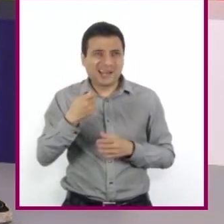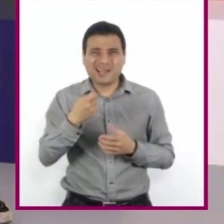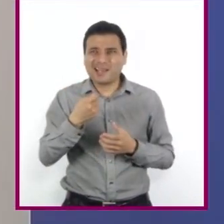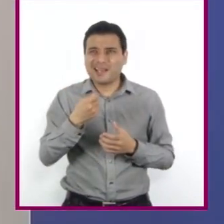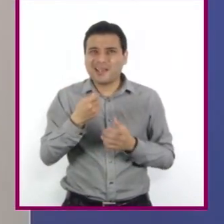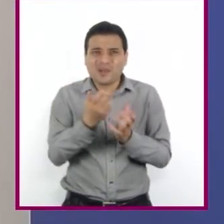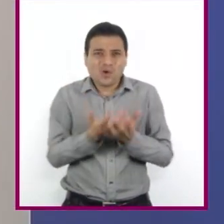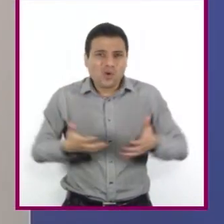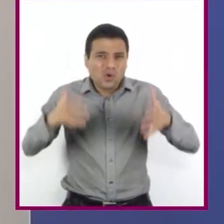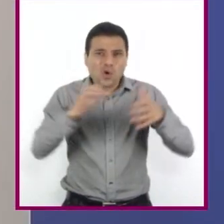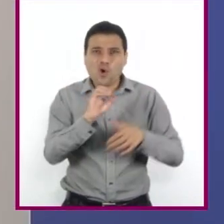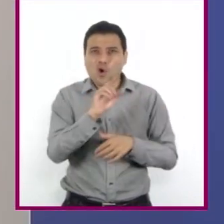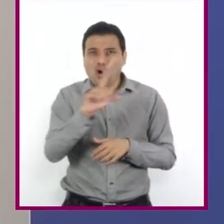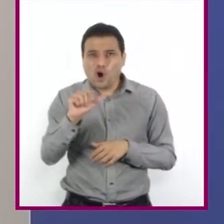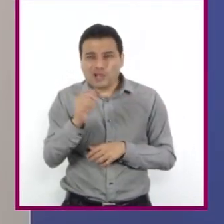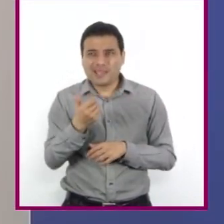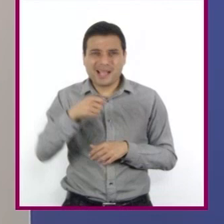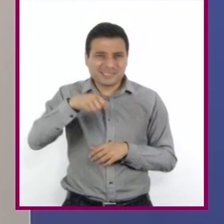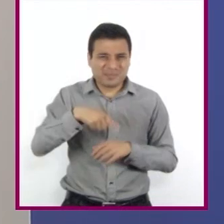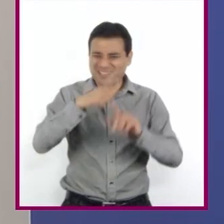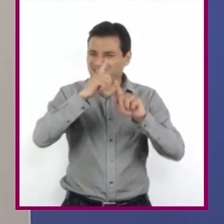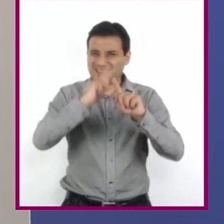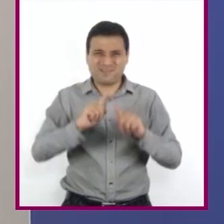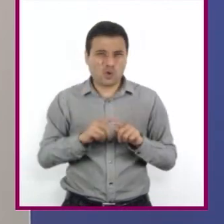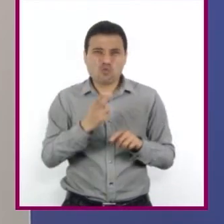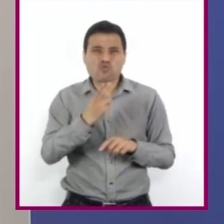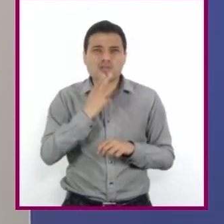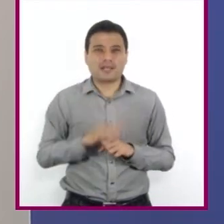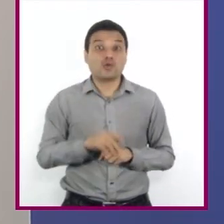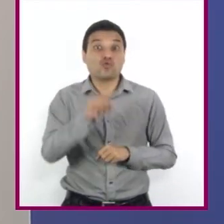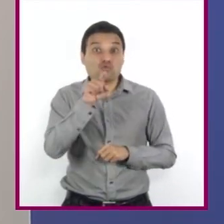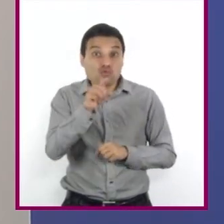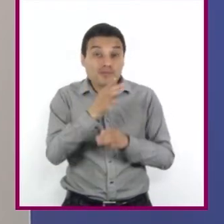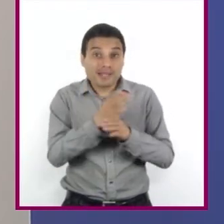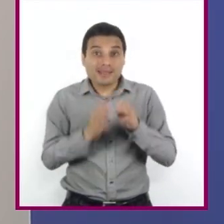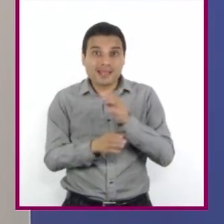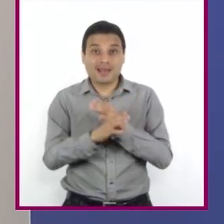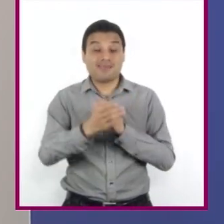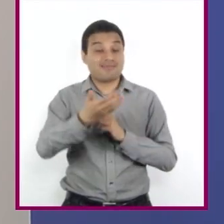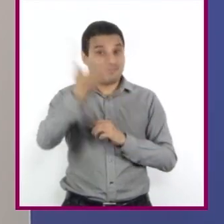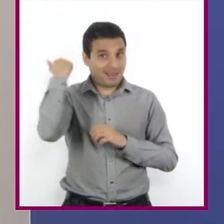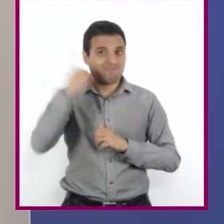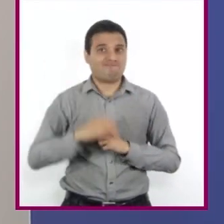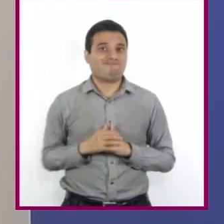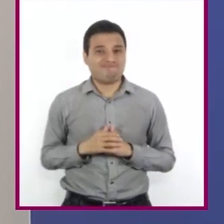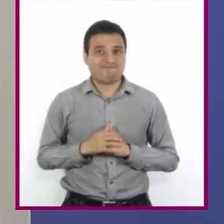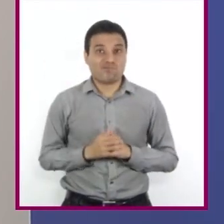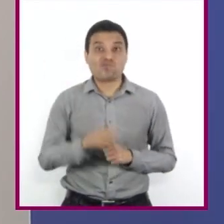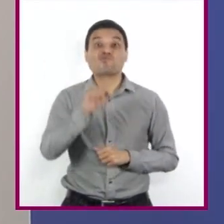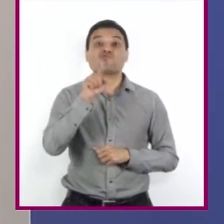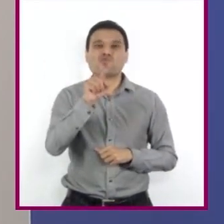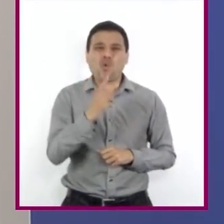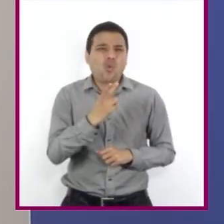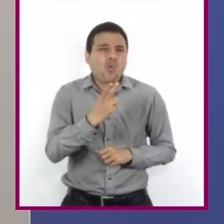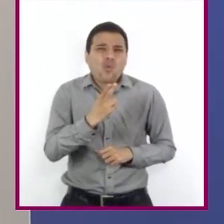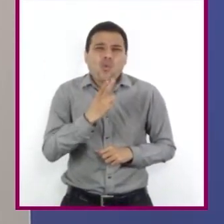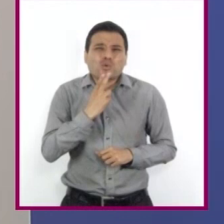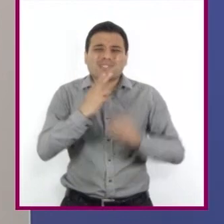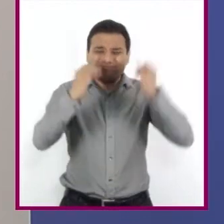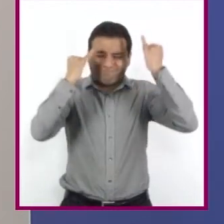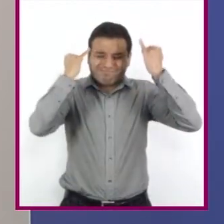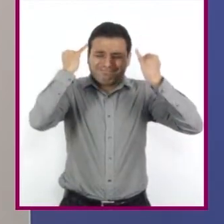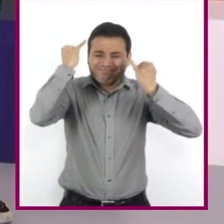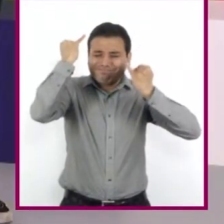etc. Les invitamos a que busquen su material y, por supuesto, sin dejar de lado que utilicen toda su